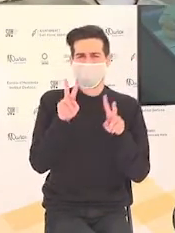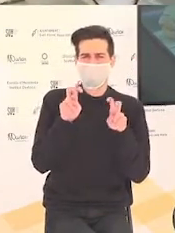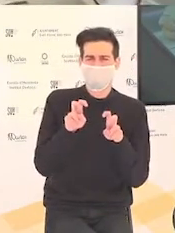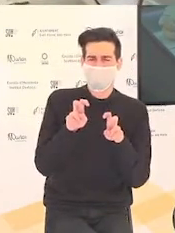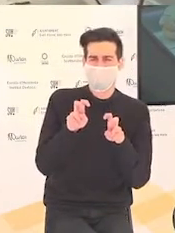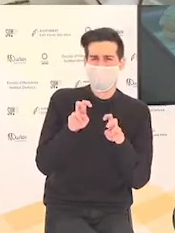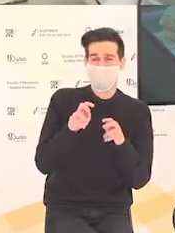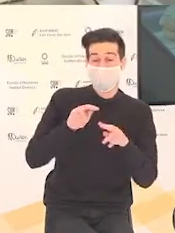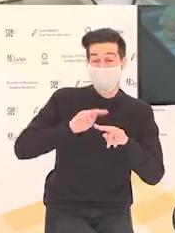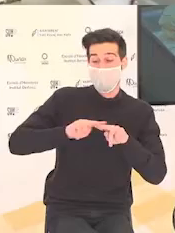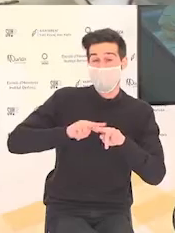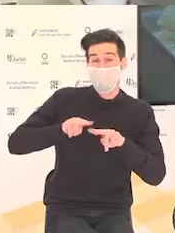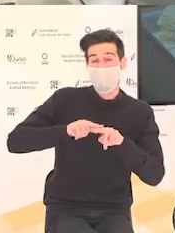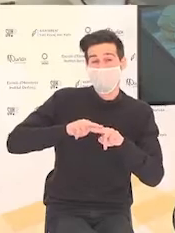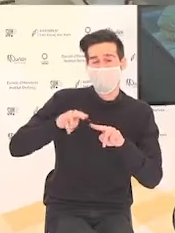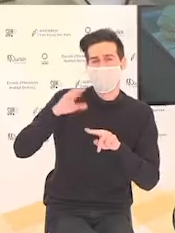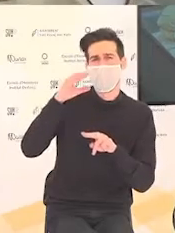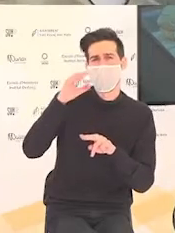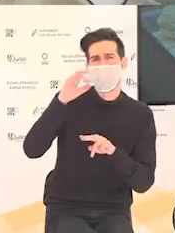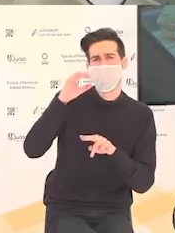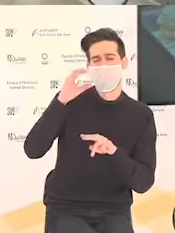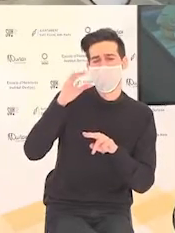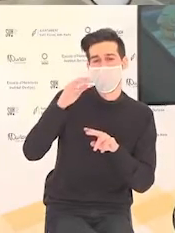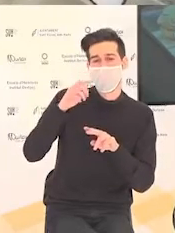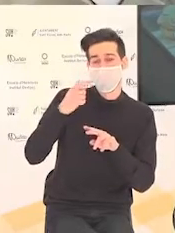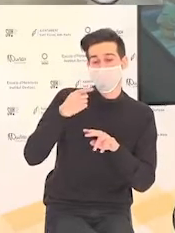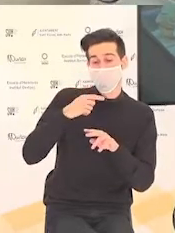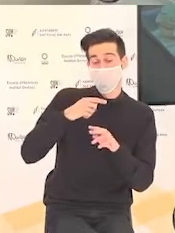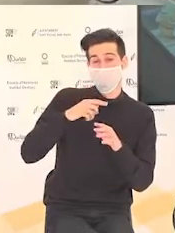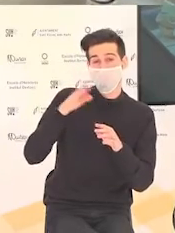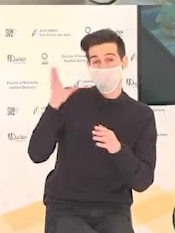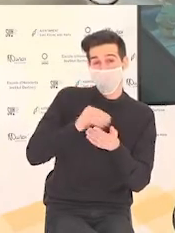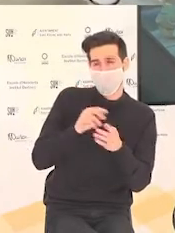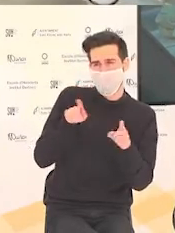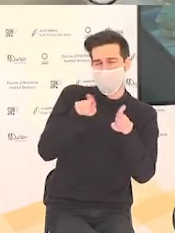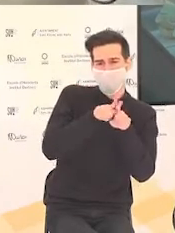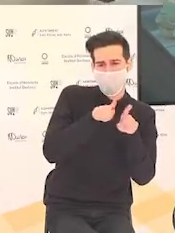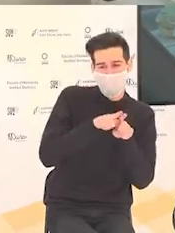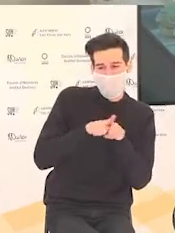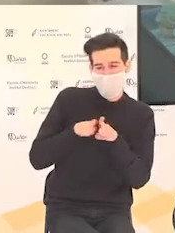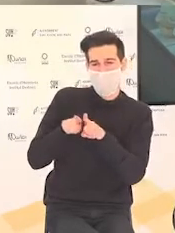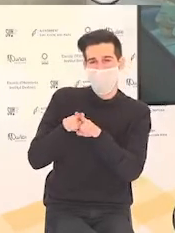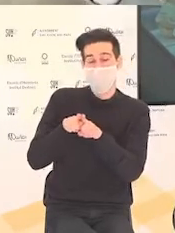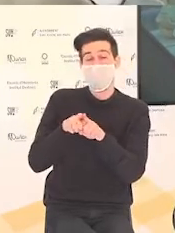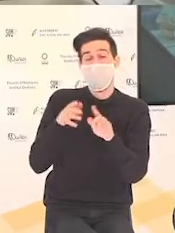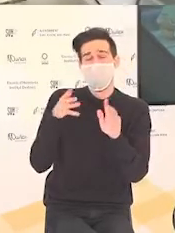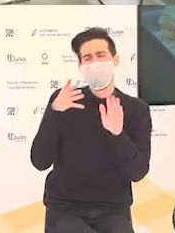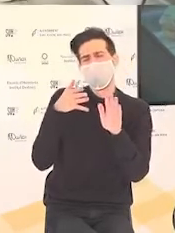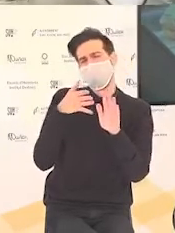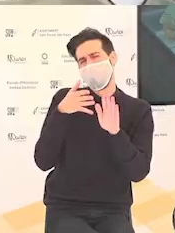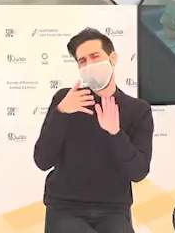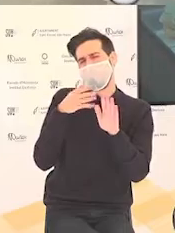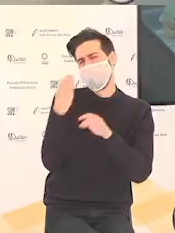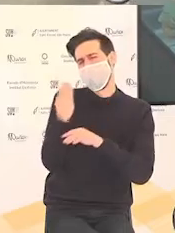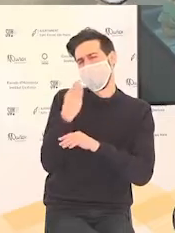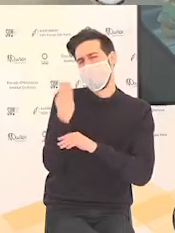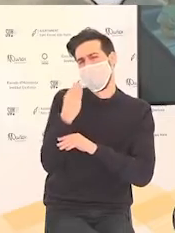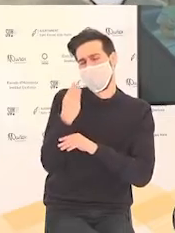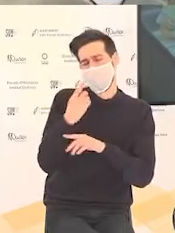las ralladuras de coco queden mirando todas en la misma dirección. Me gusta que vayan mirando en direcciones distintas y que no quede demasiado